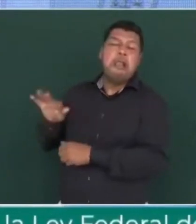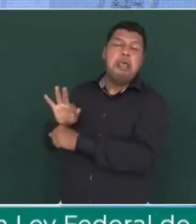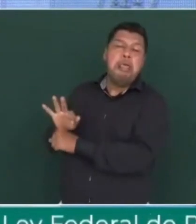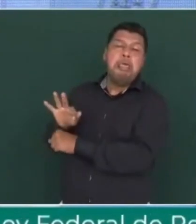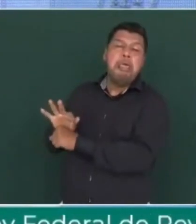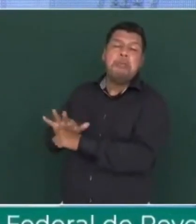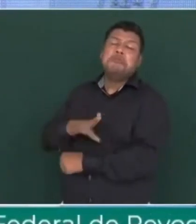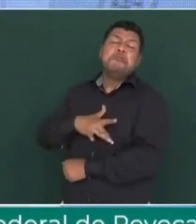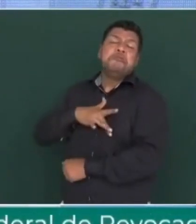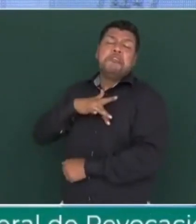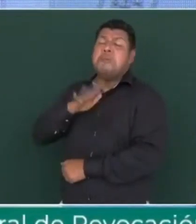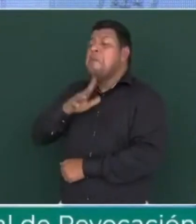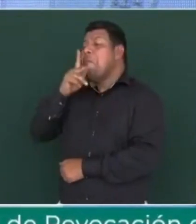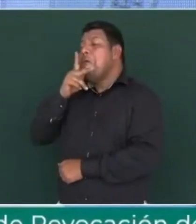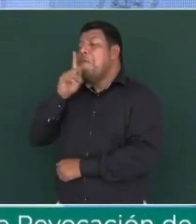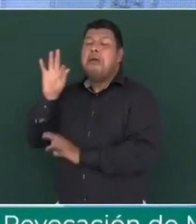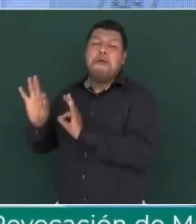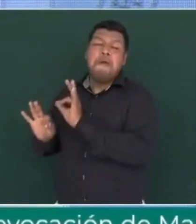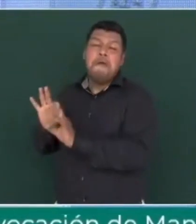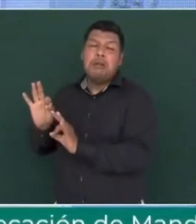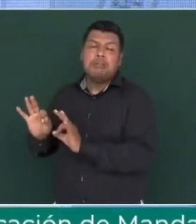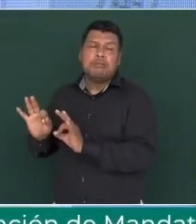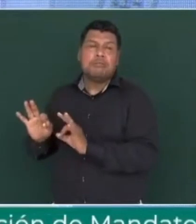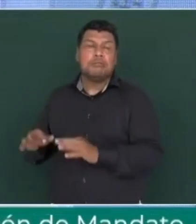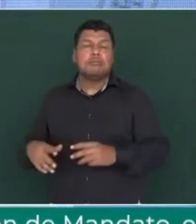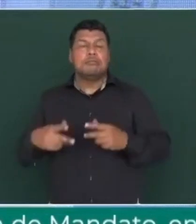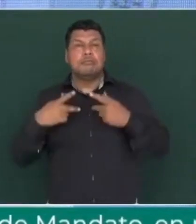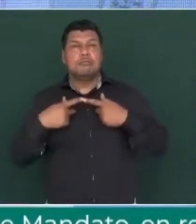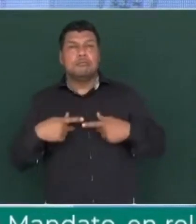es paternalismo, y lo mucho